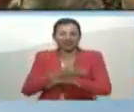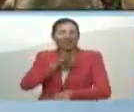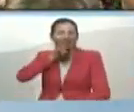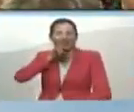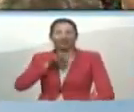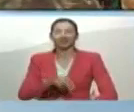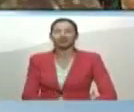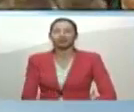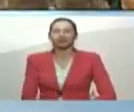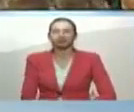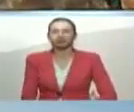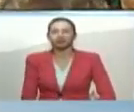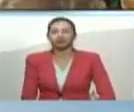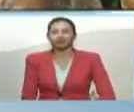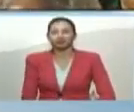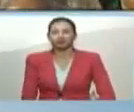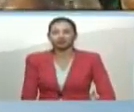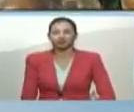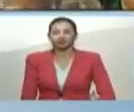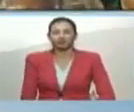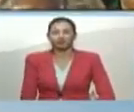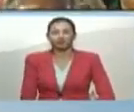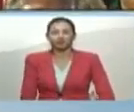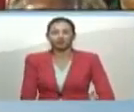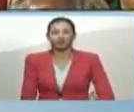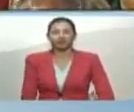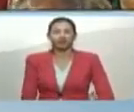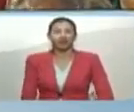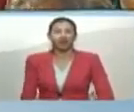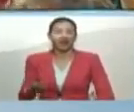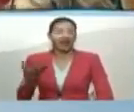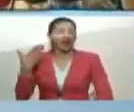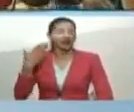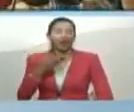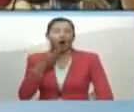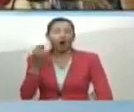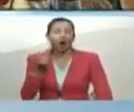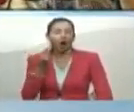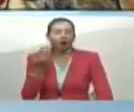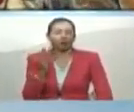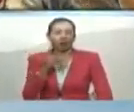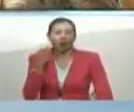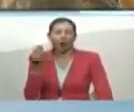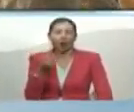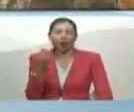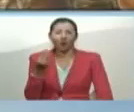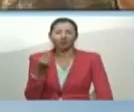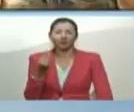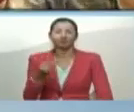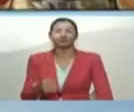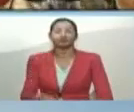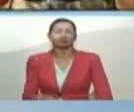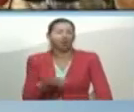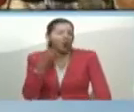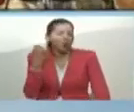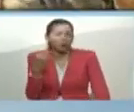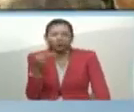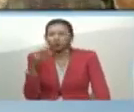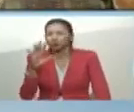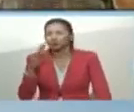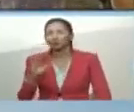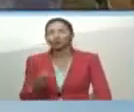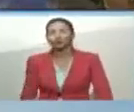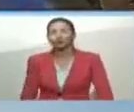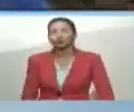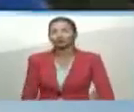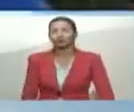porque nosotros éramos unos muchachos, muy muchachos, y